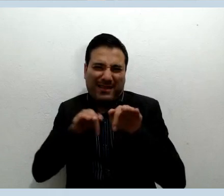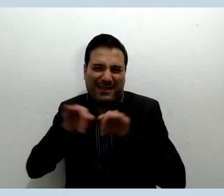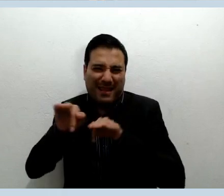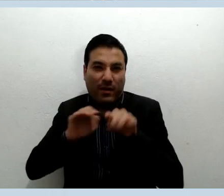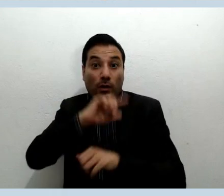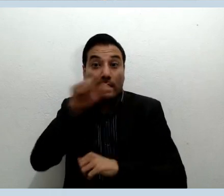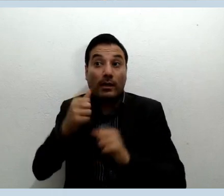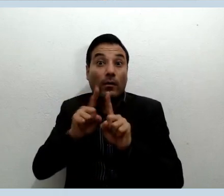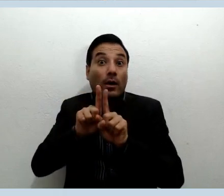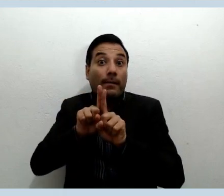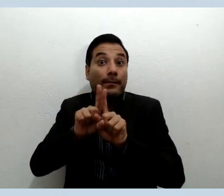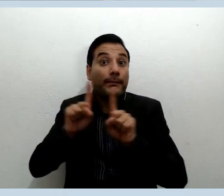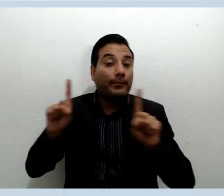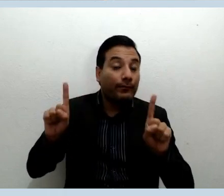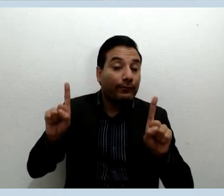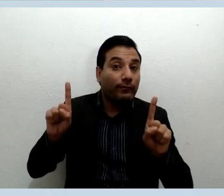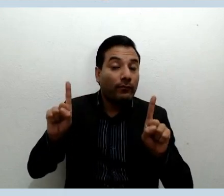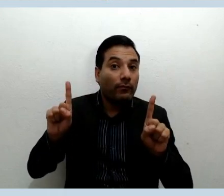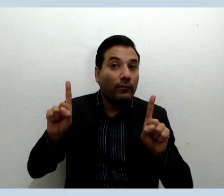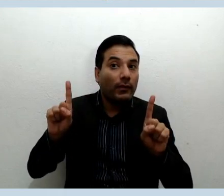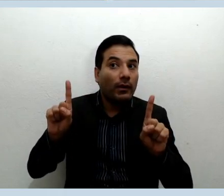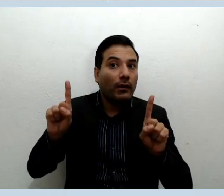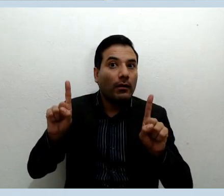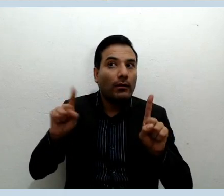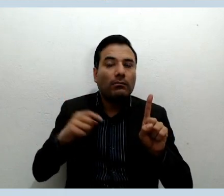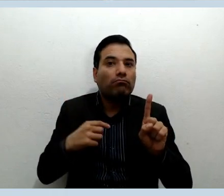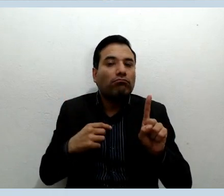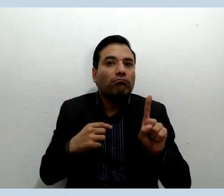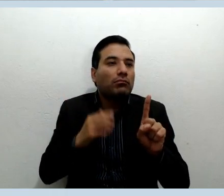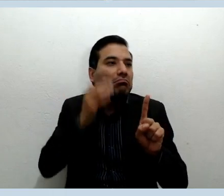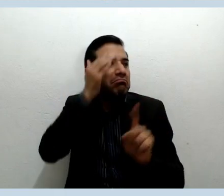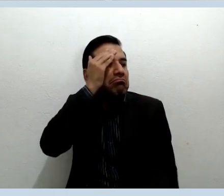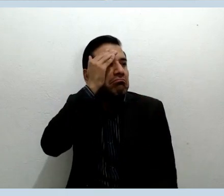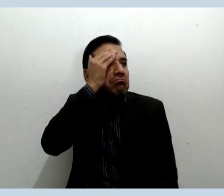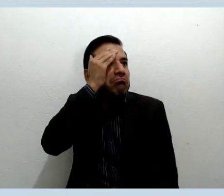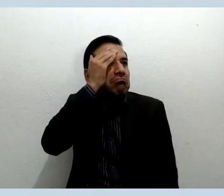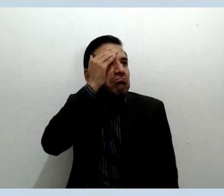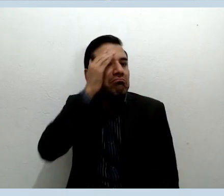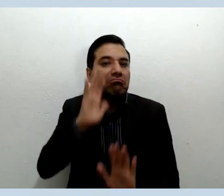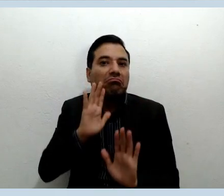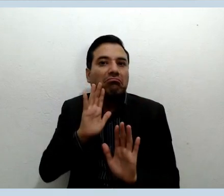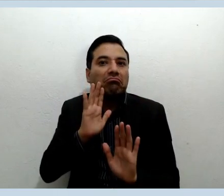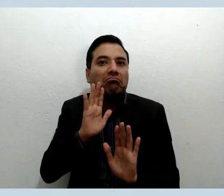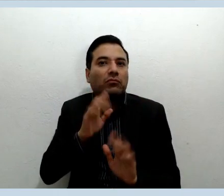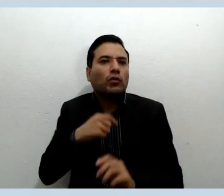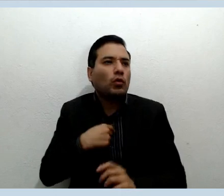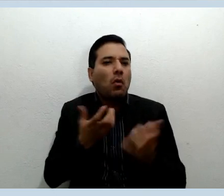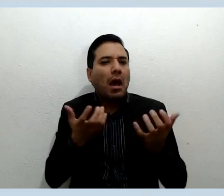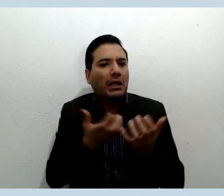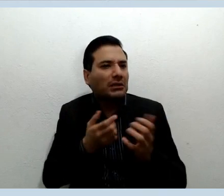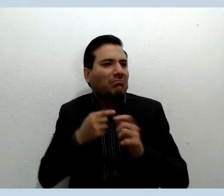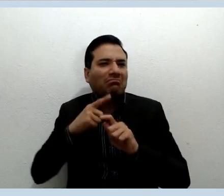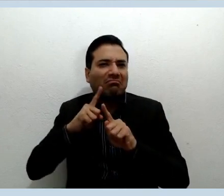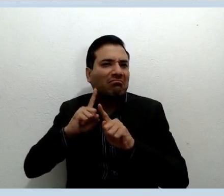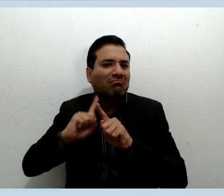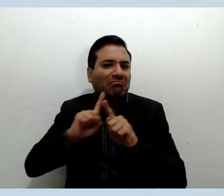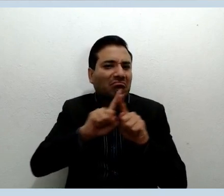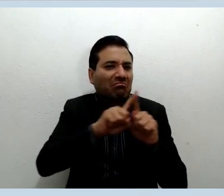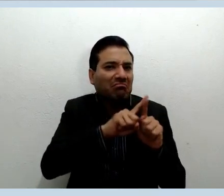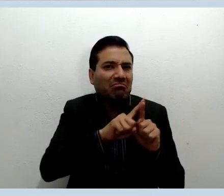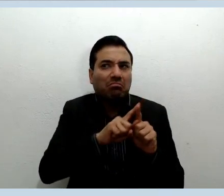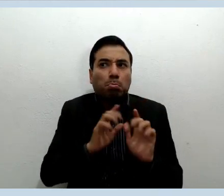considerando eh su existencia y tus acciones también están muy separadas de ella eh Y